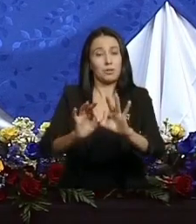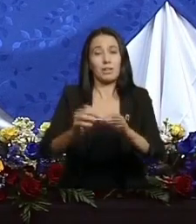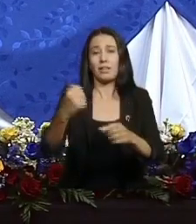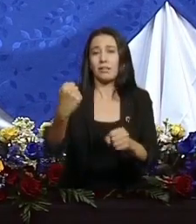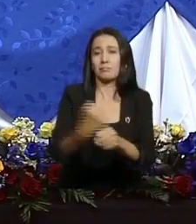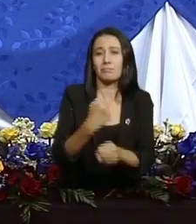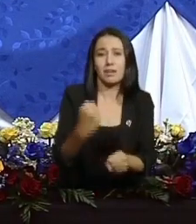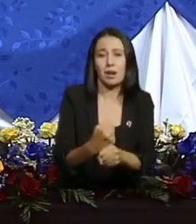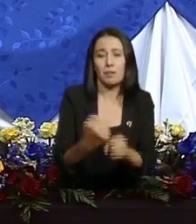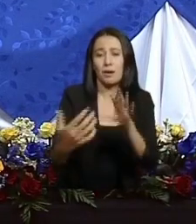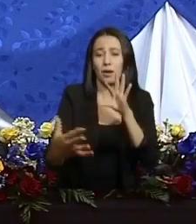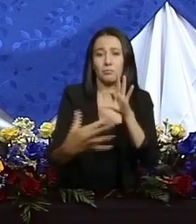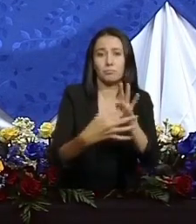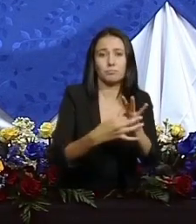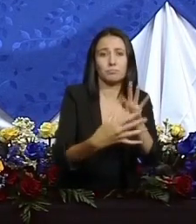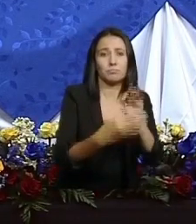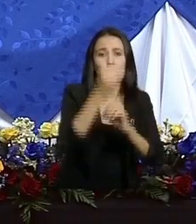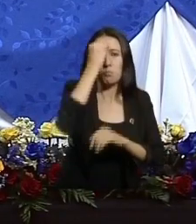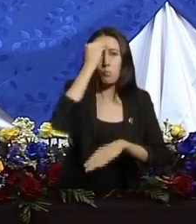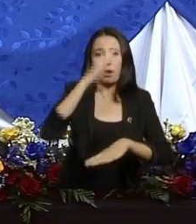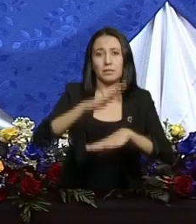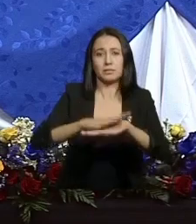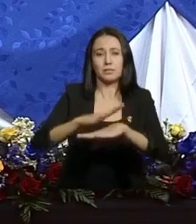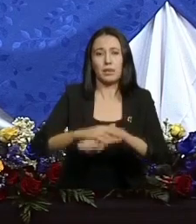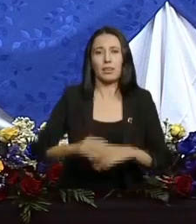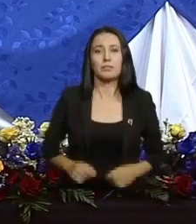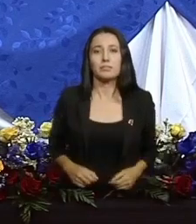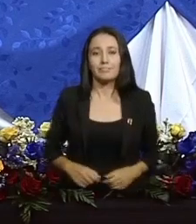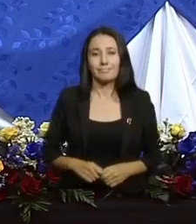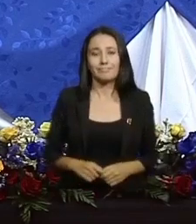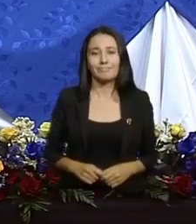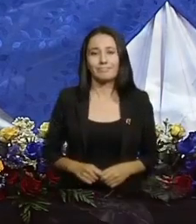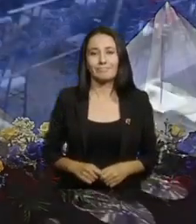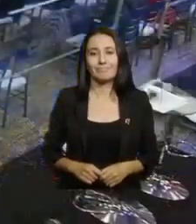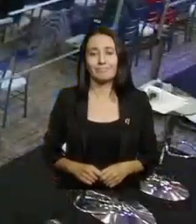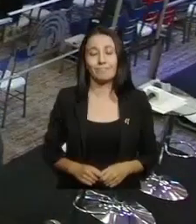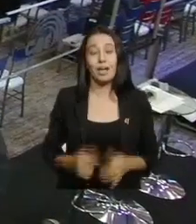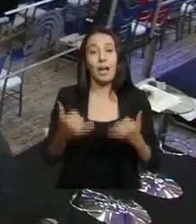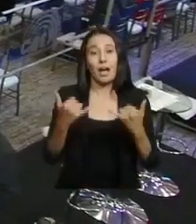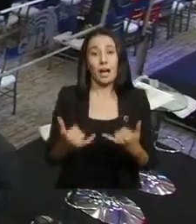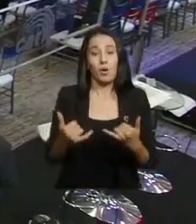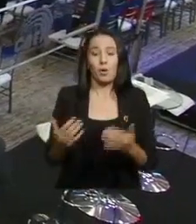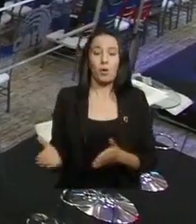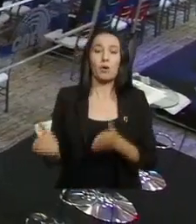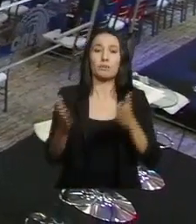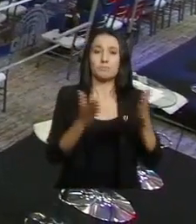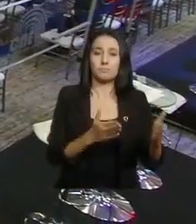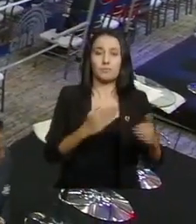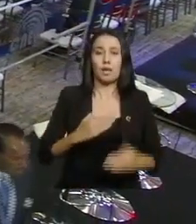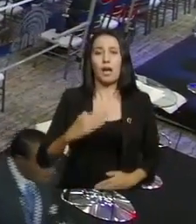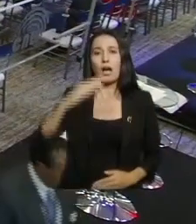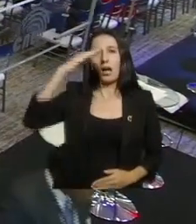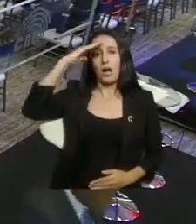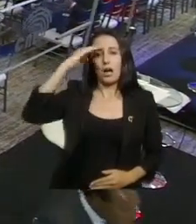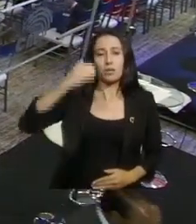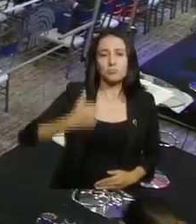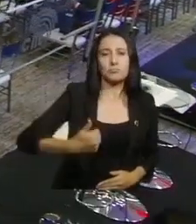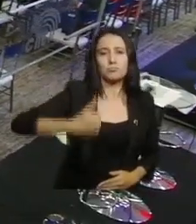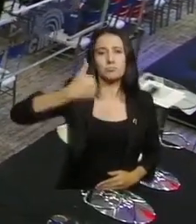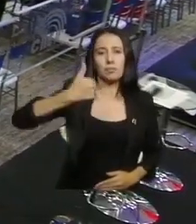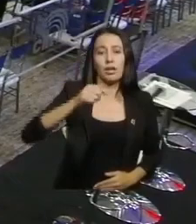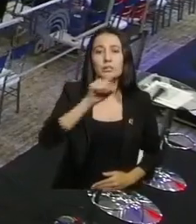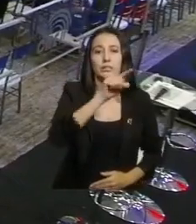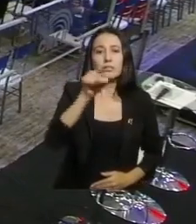es una tarea de Estado. Buenas tardes. Damos paso al coronel Juan Zapata, ministro del